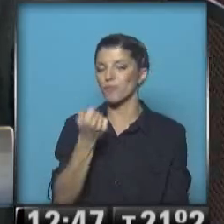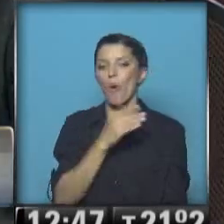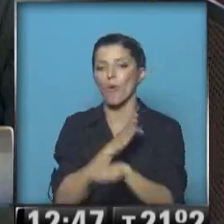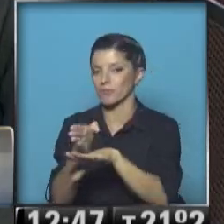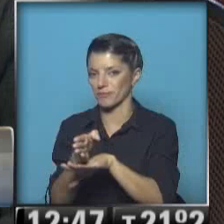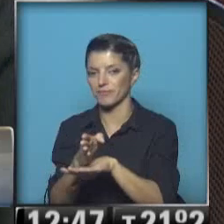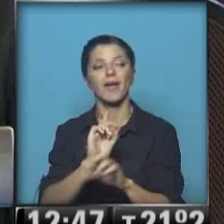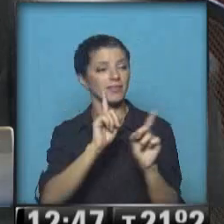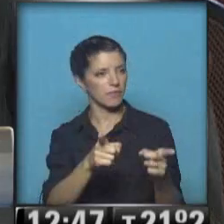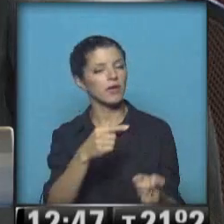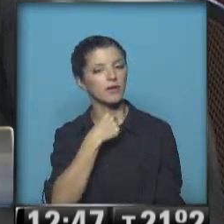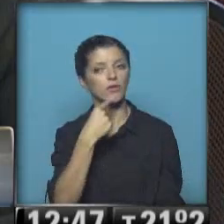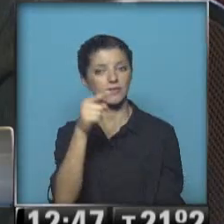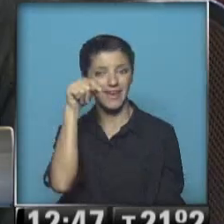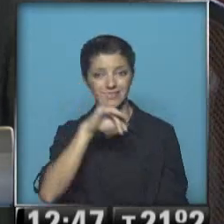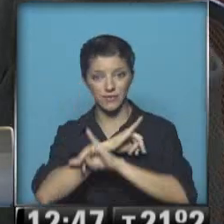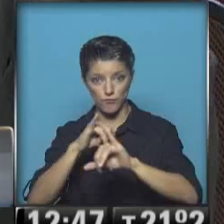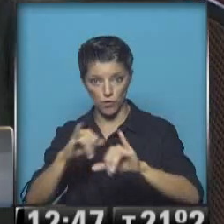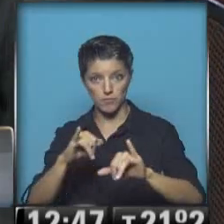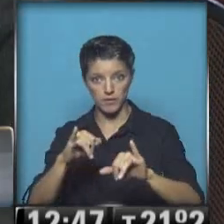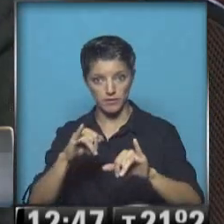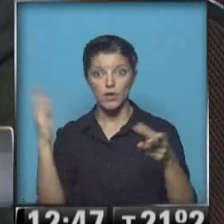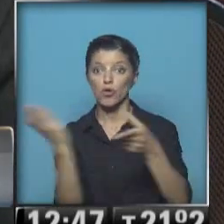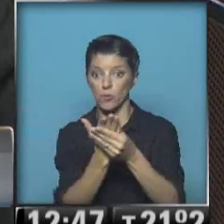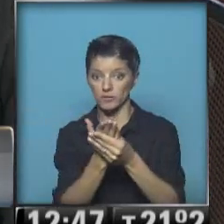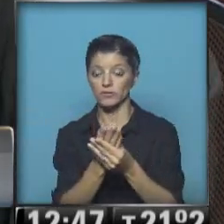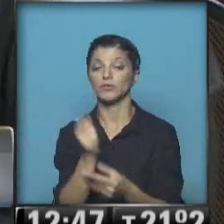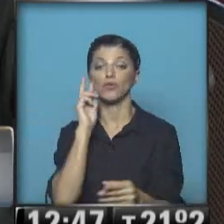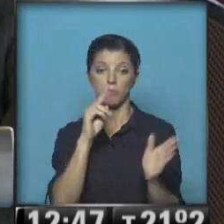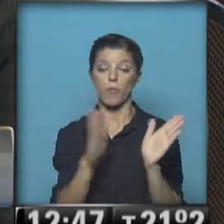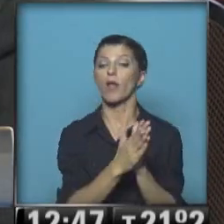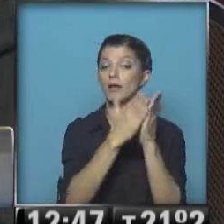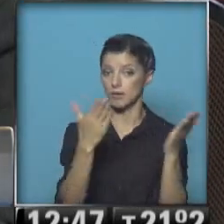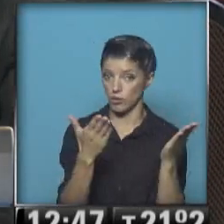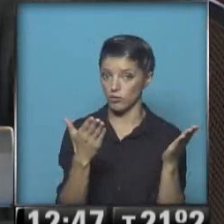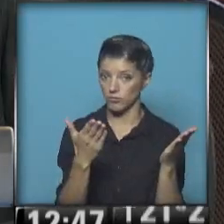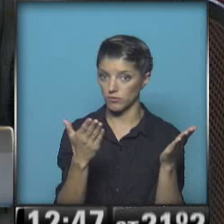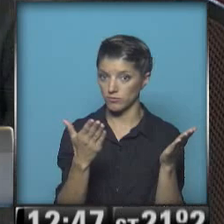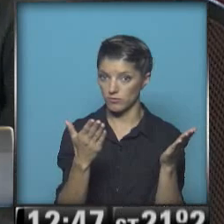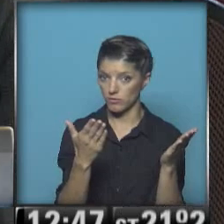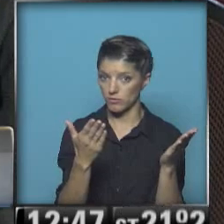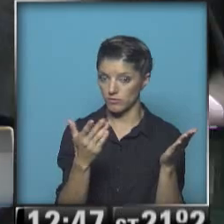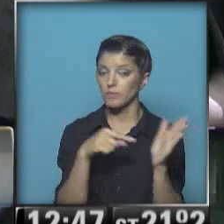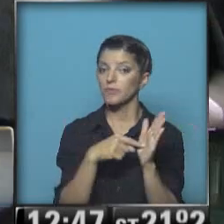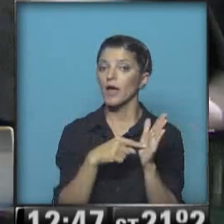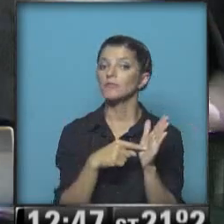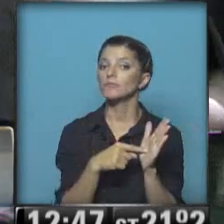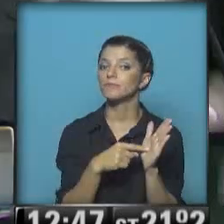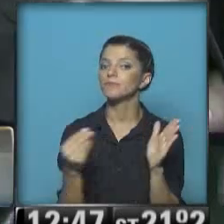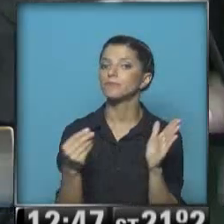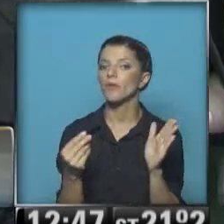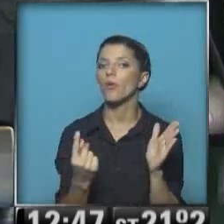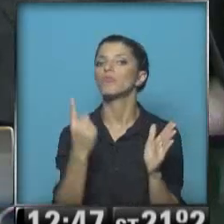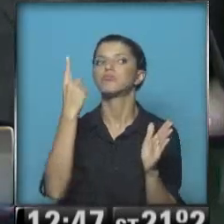destacar lo valioso de este informe y con estos documentos es que si uno ve el libro de kokur ahí lo que aparece es que como fue un